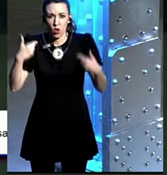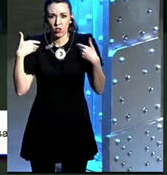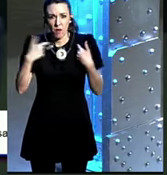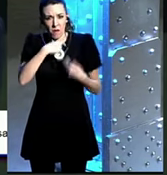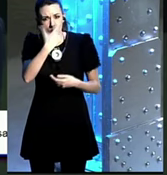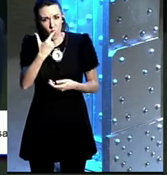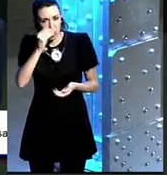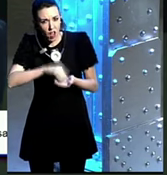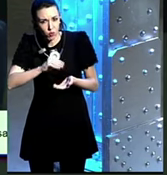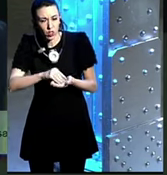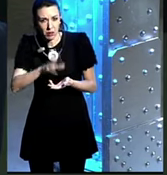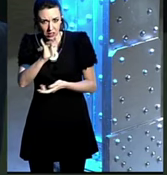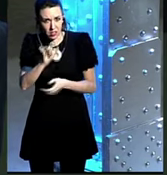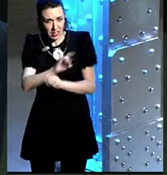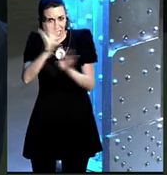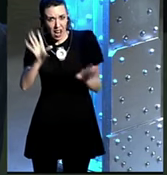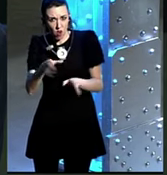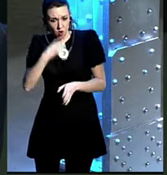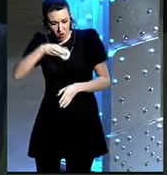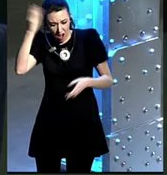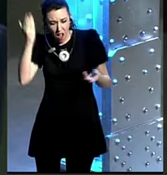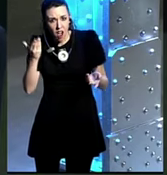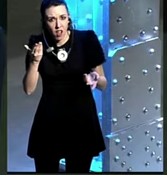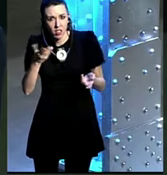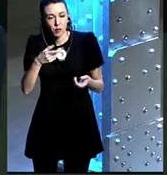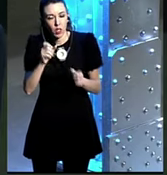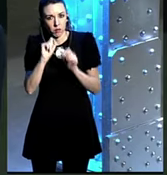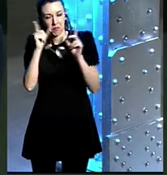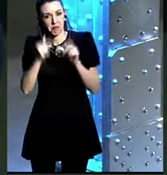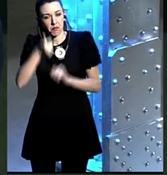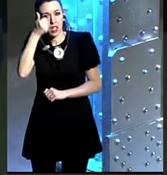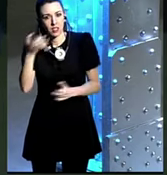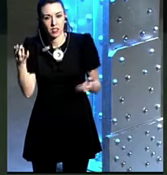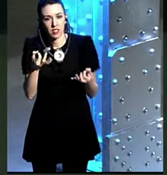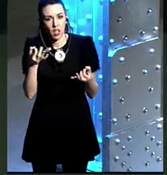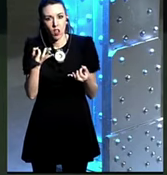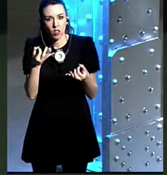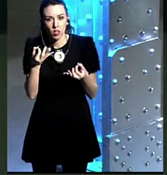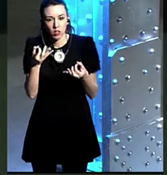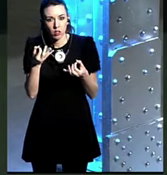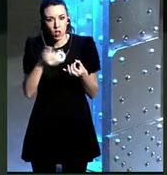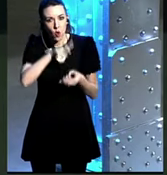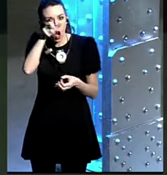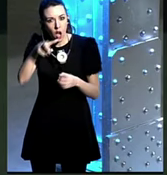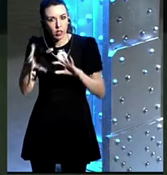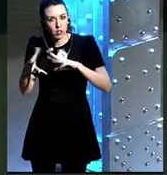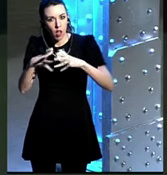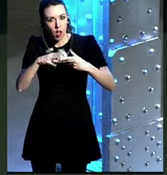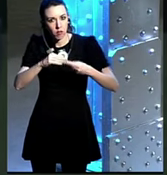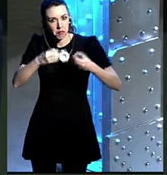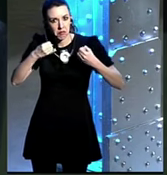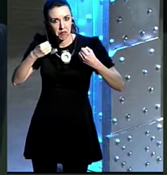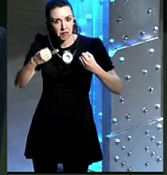vergüenzas a menudo, sí, claro que querríamos librarnos de ello, pero lo que más me llamó la atención es cuánta adaptabilidad tenía la gente en este